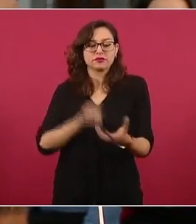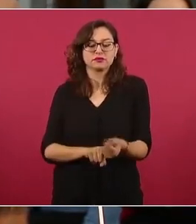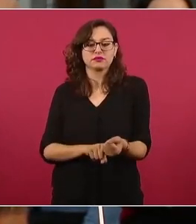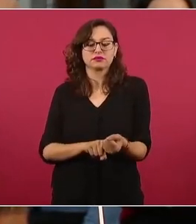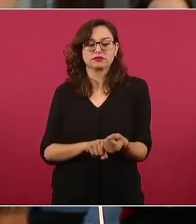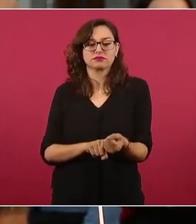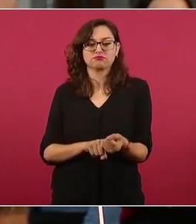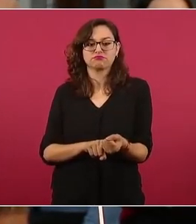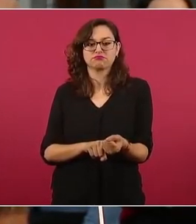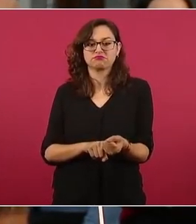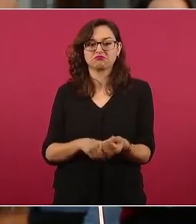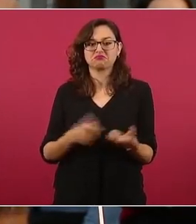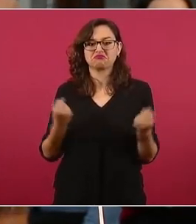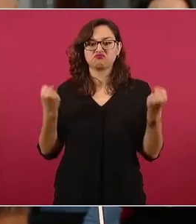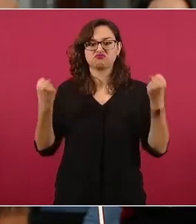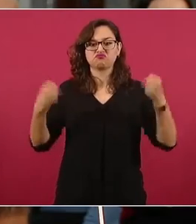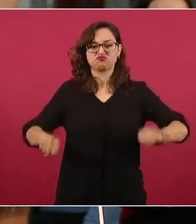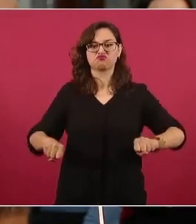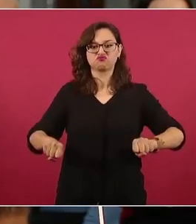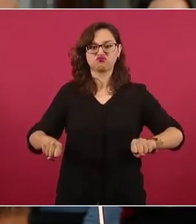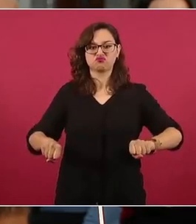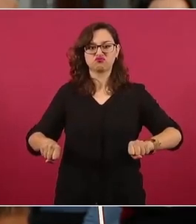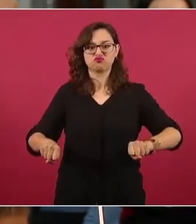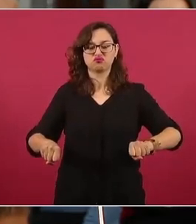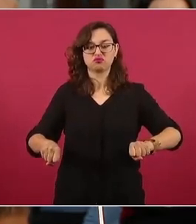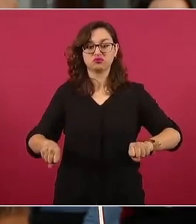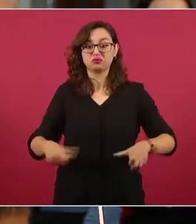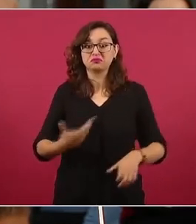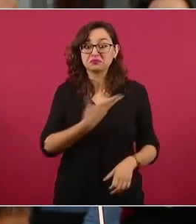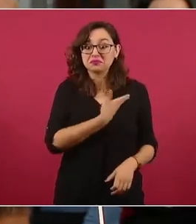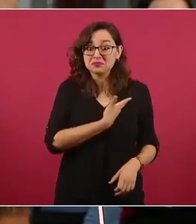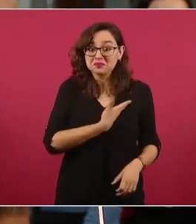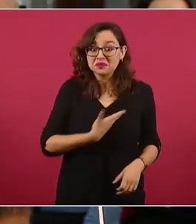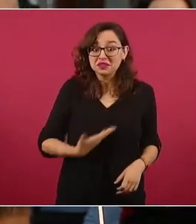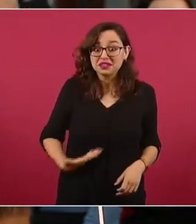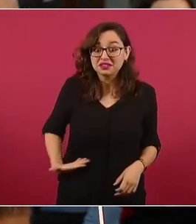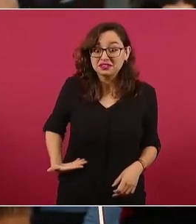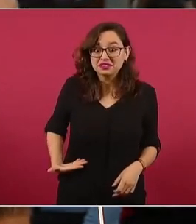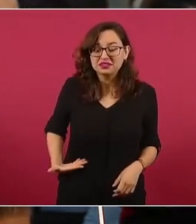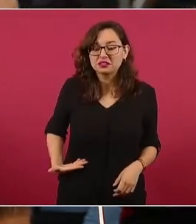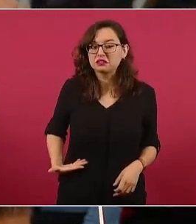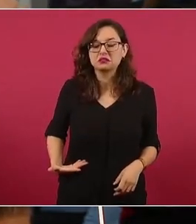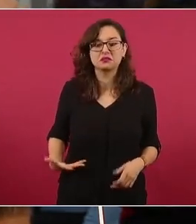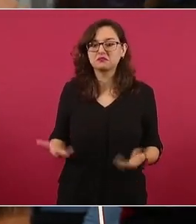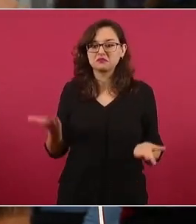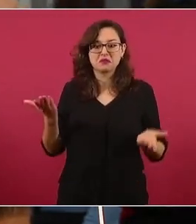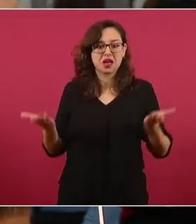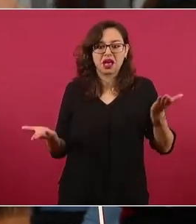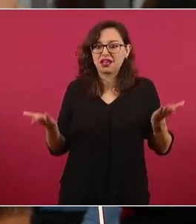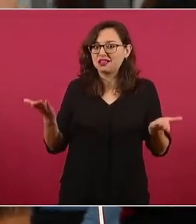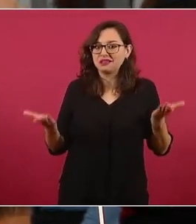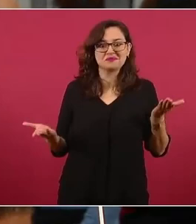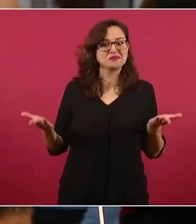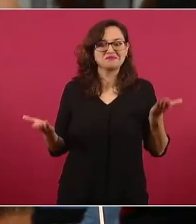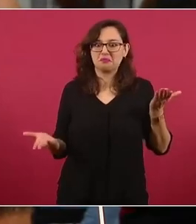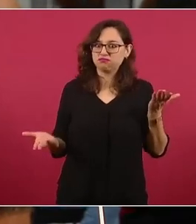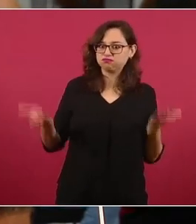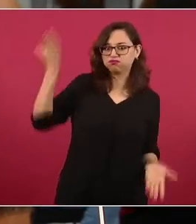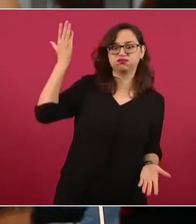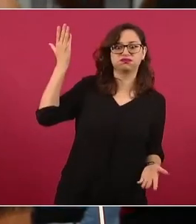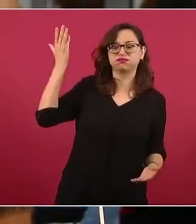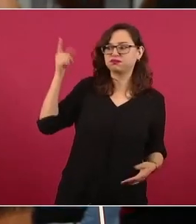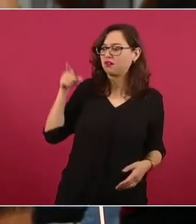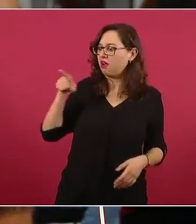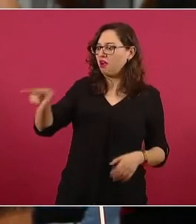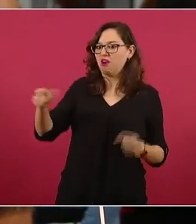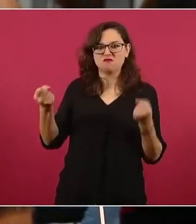fiscalía imperial, que ni siquiera la figura presidencial significa un equilibrio de poder frente al desmedido poder con